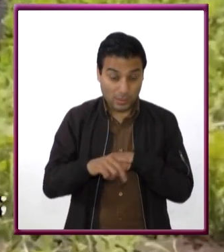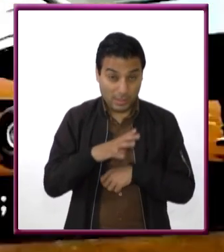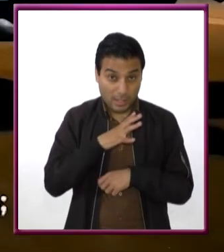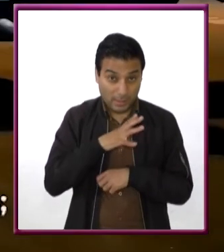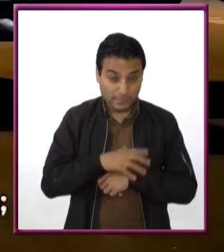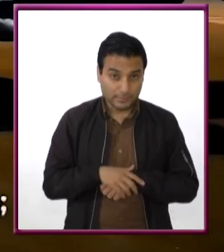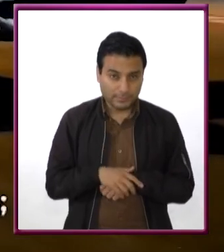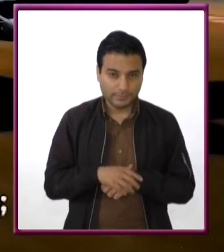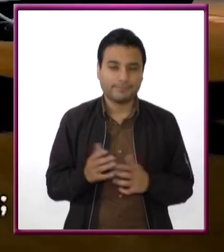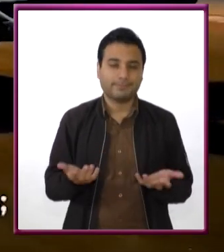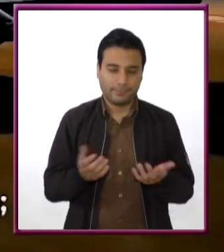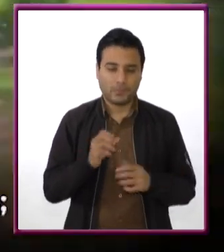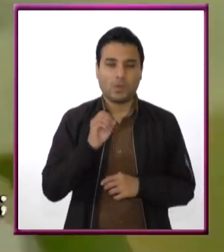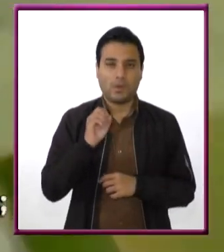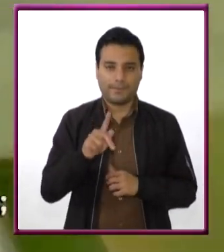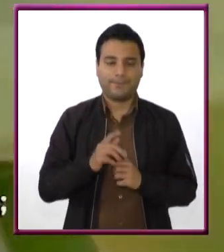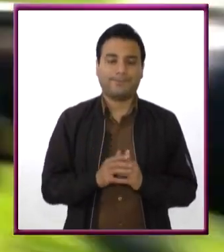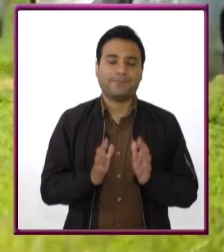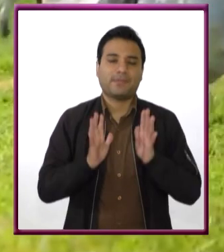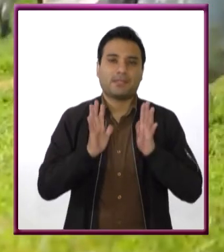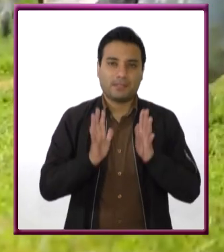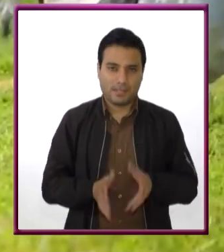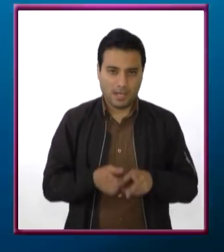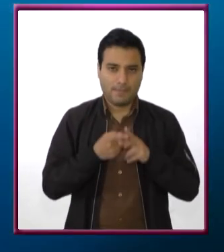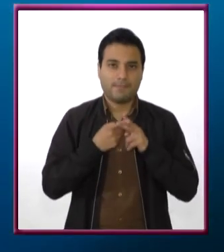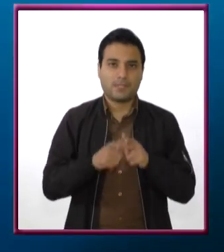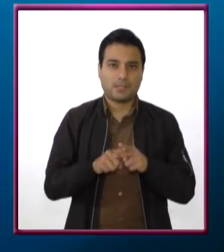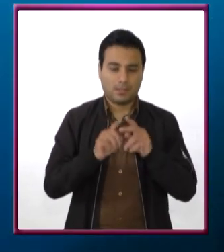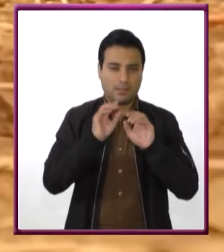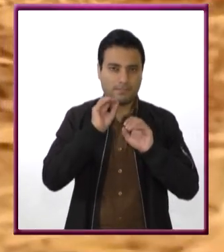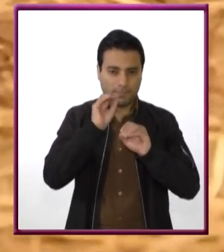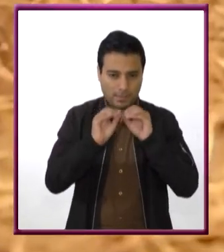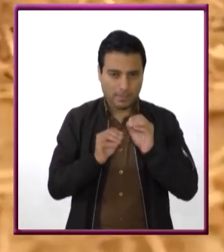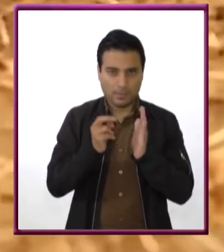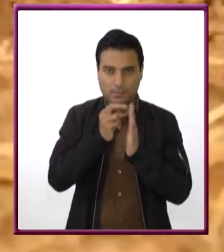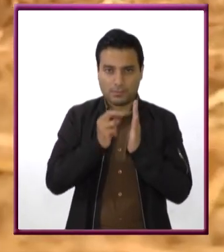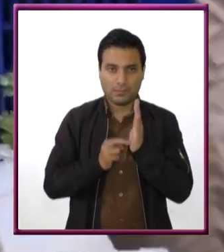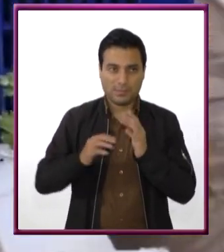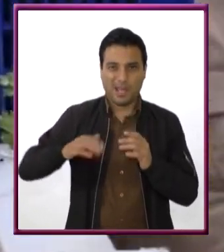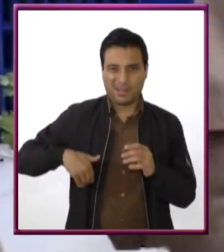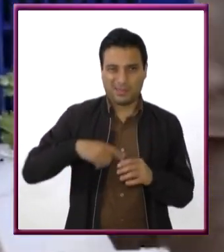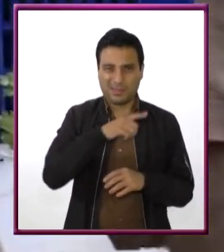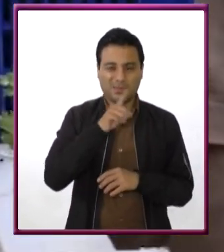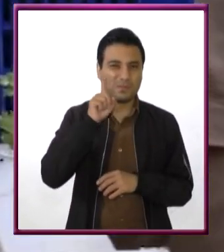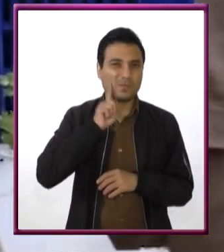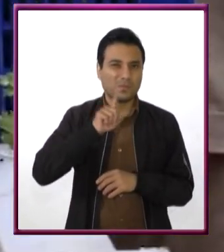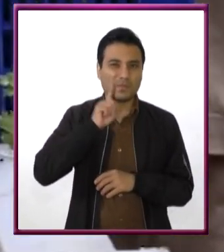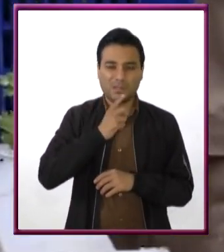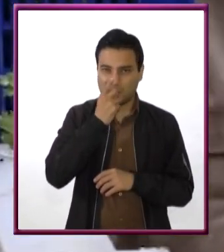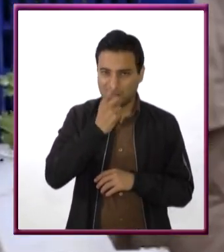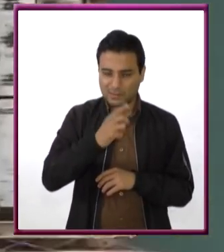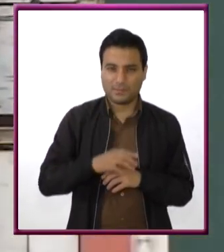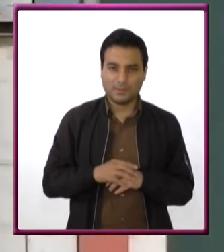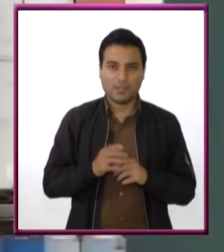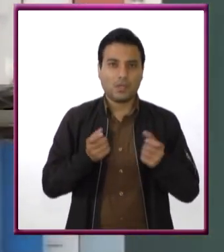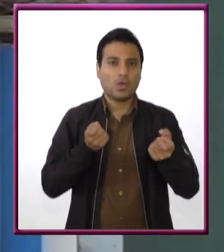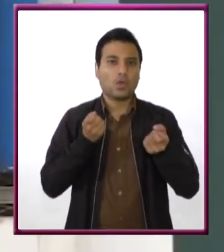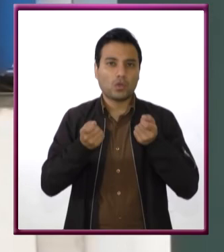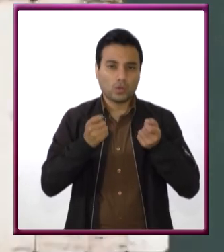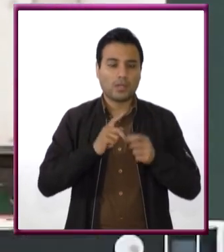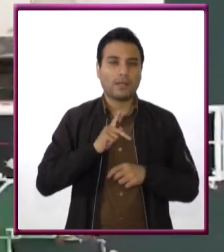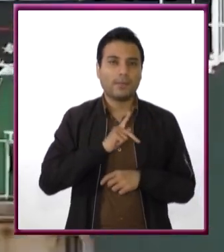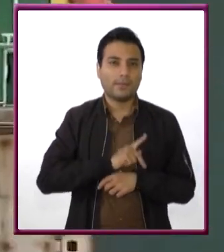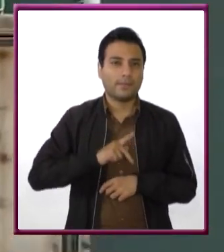estas moléculas, se encamina y se articula la regulación, como dice la doctora, no solo de los plaguicidas, sino de todas